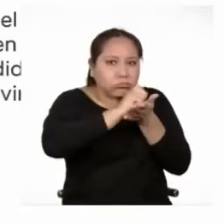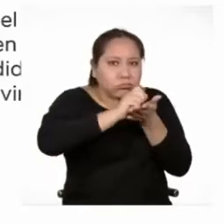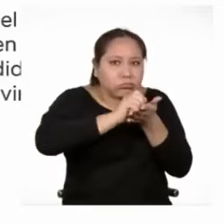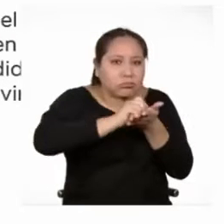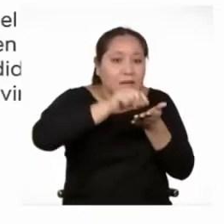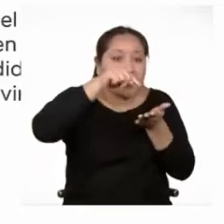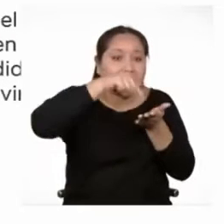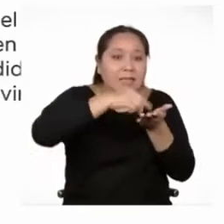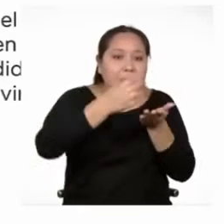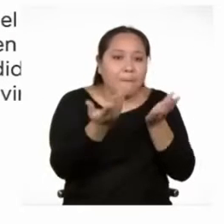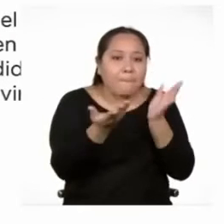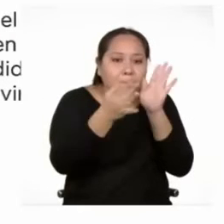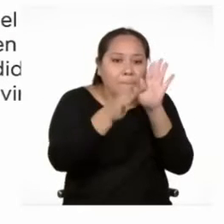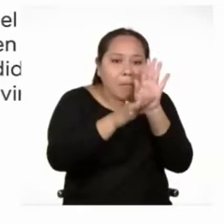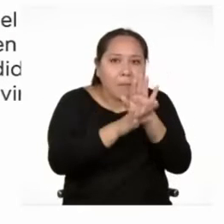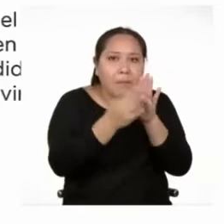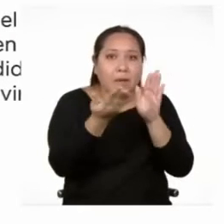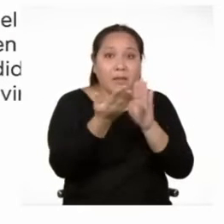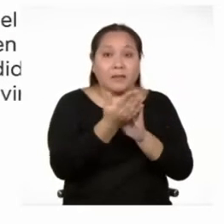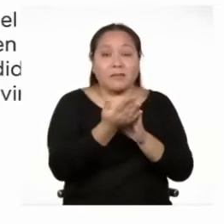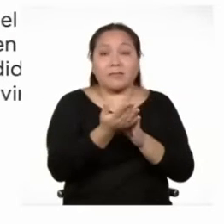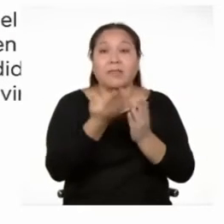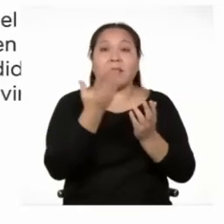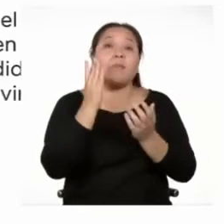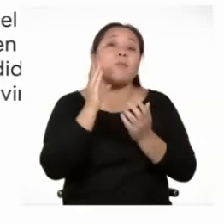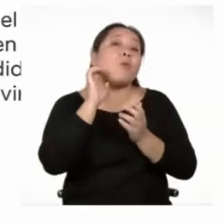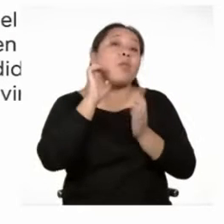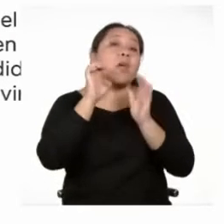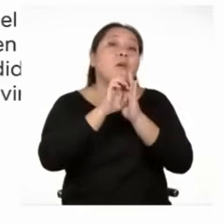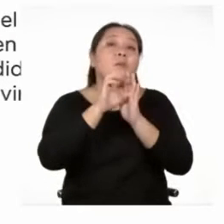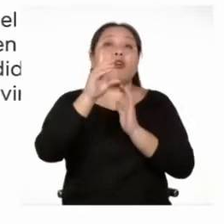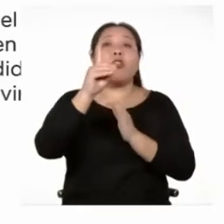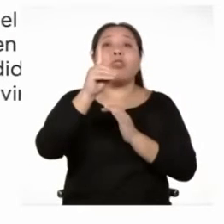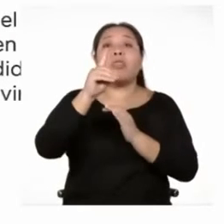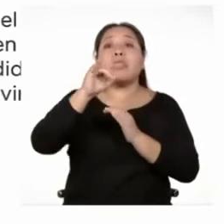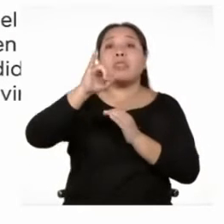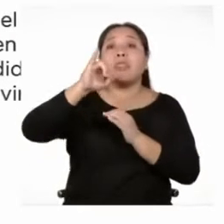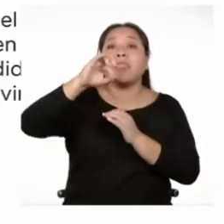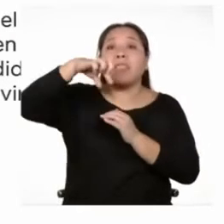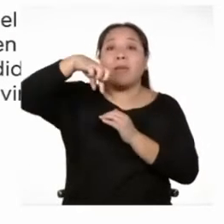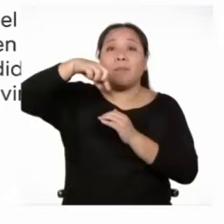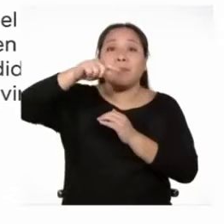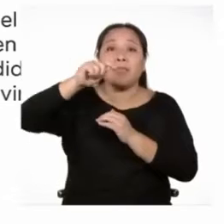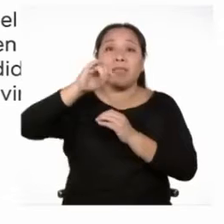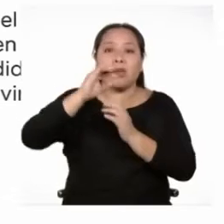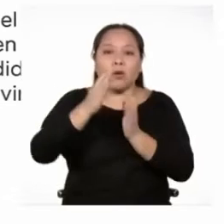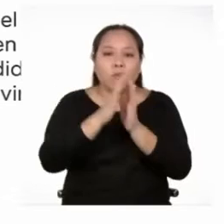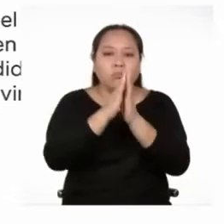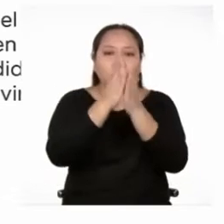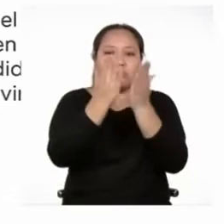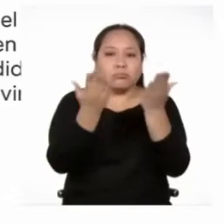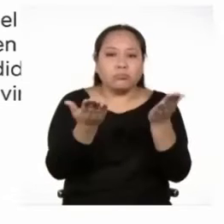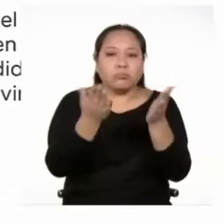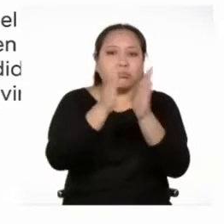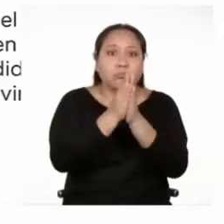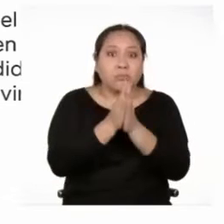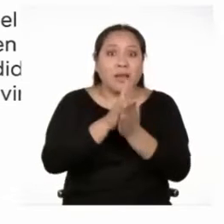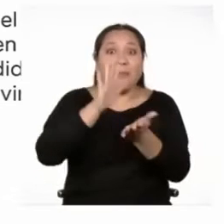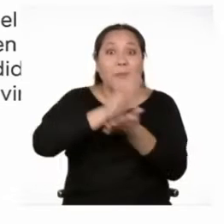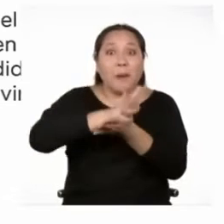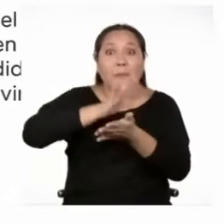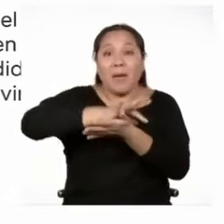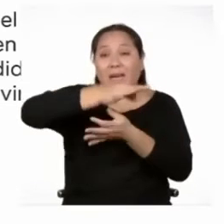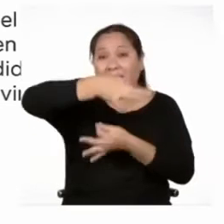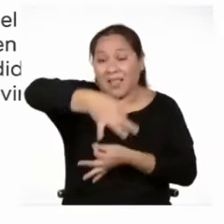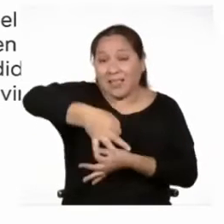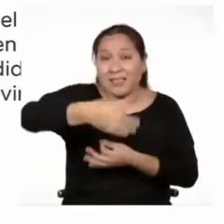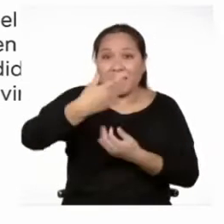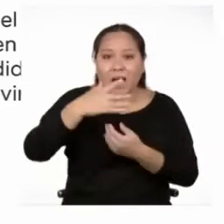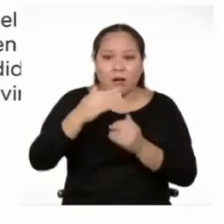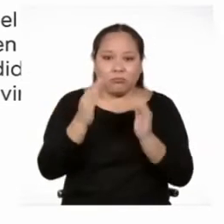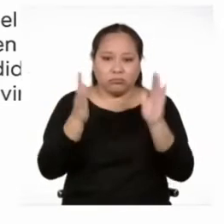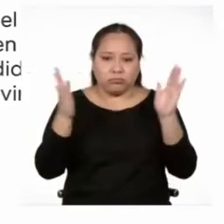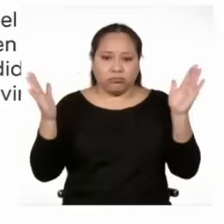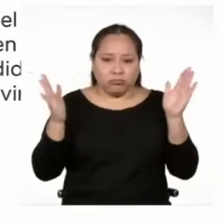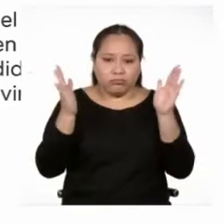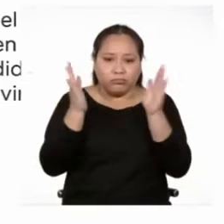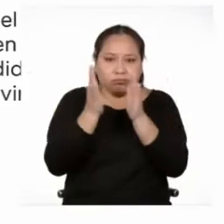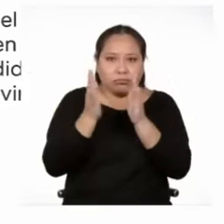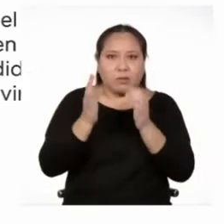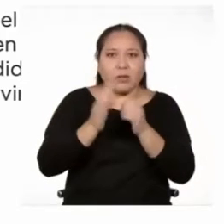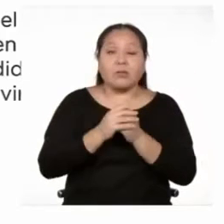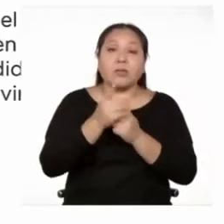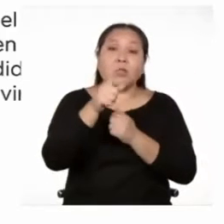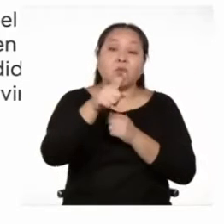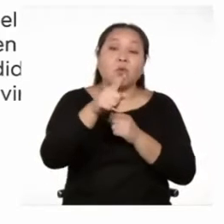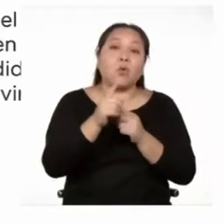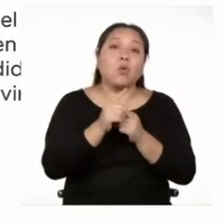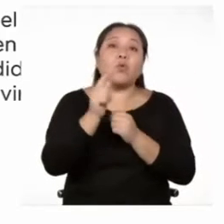final. Es decir, si es un díptico o tríptico en físico, ese soporte será el papel que has decidido en el tamaño adecuado. Si